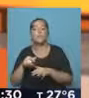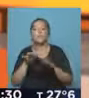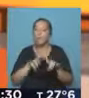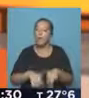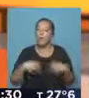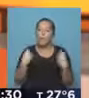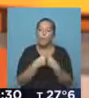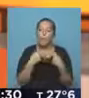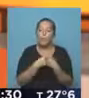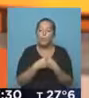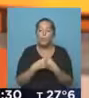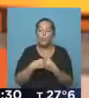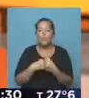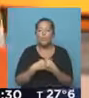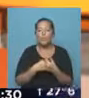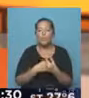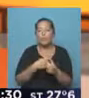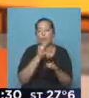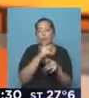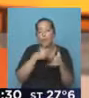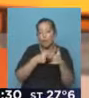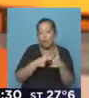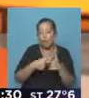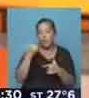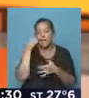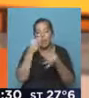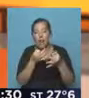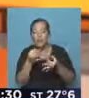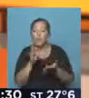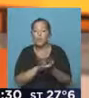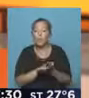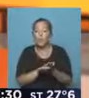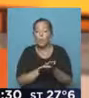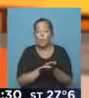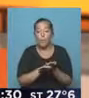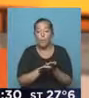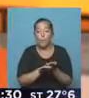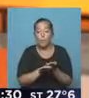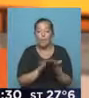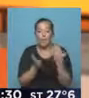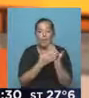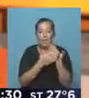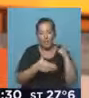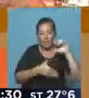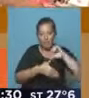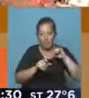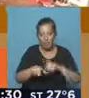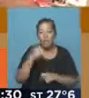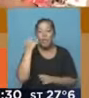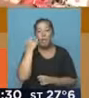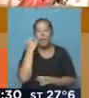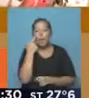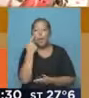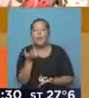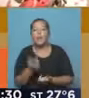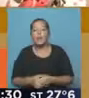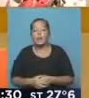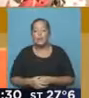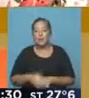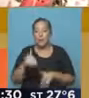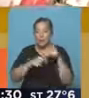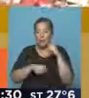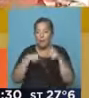politólogos y analistas políticos sobre todo digamos del de la izquierda latinoamericana en donde ven lo que es la